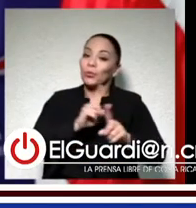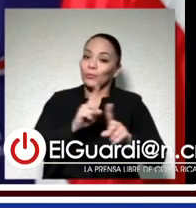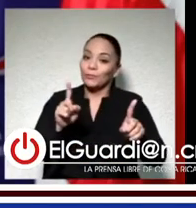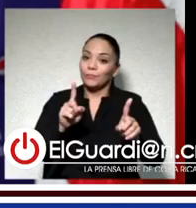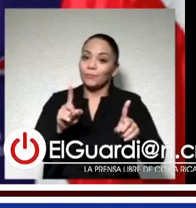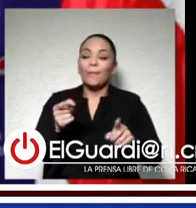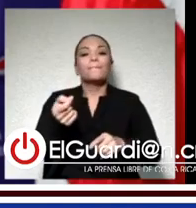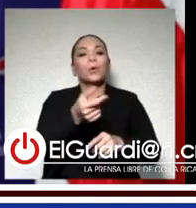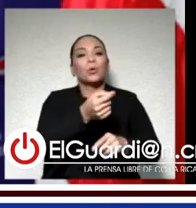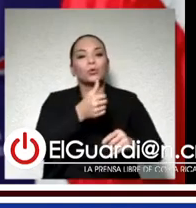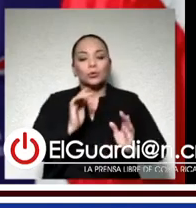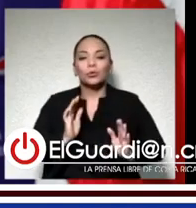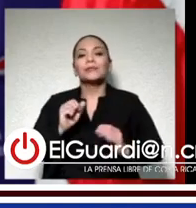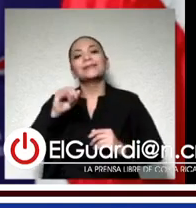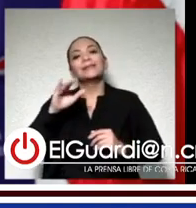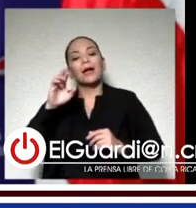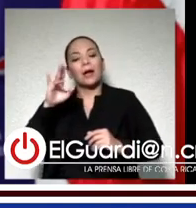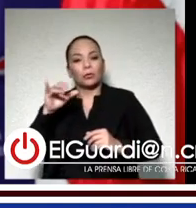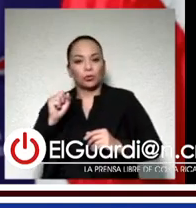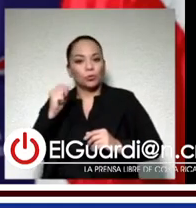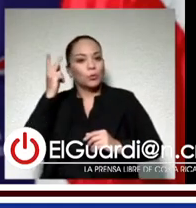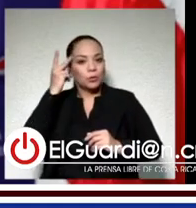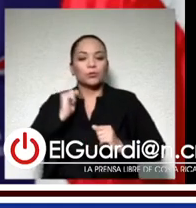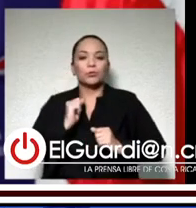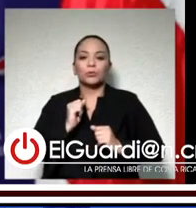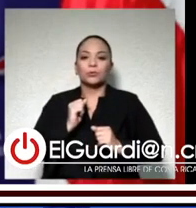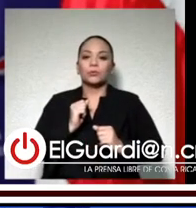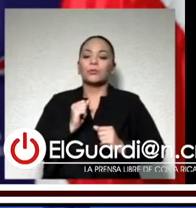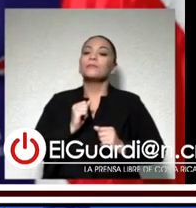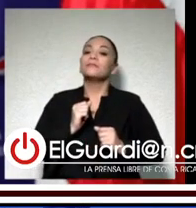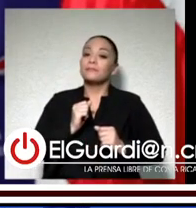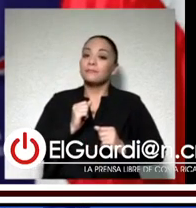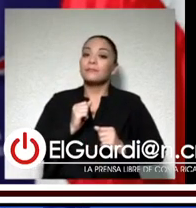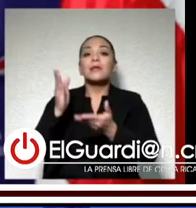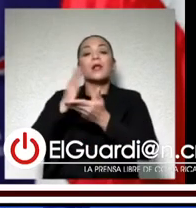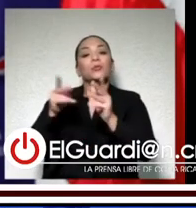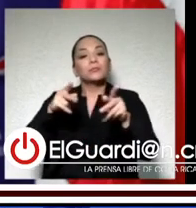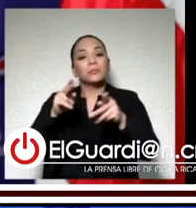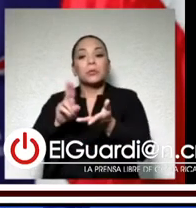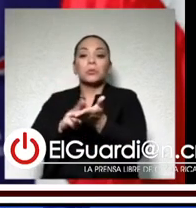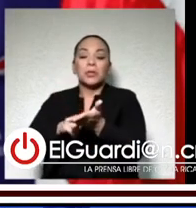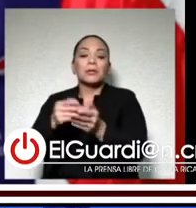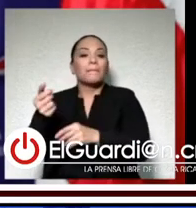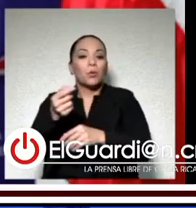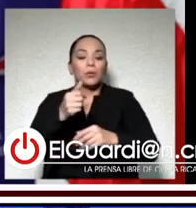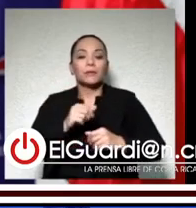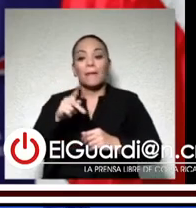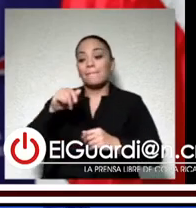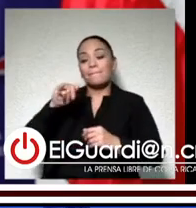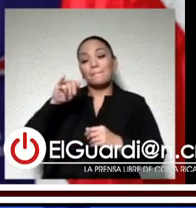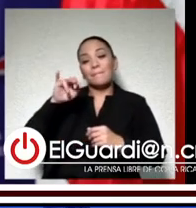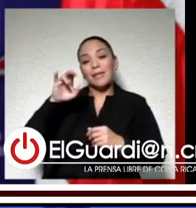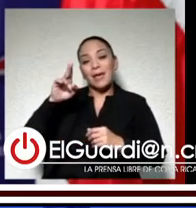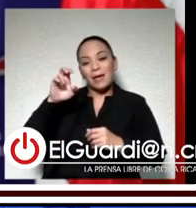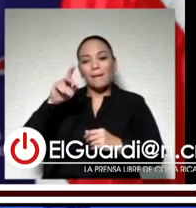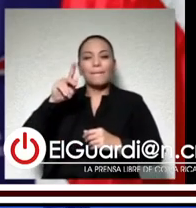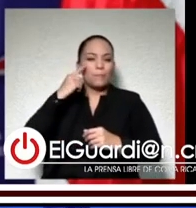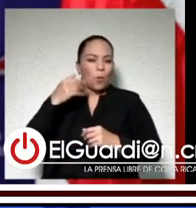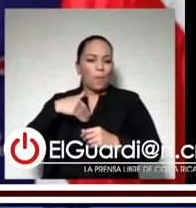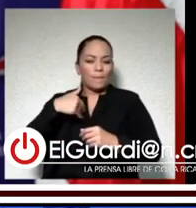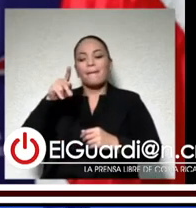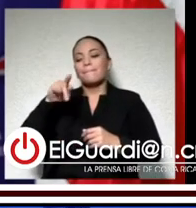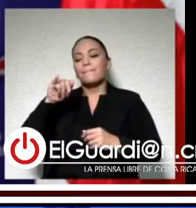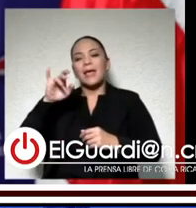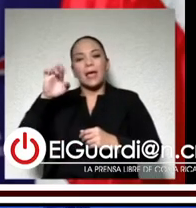son pocos los sicarios y pocos los contratantes de esos sicarios. Don Piero se reconoce